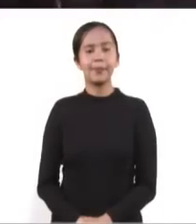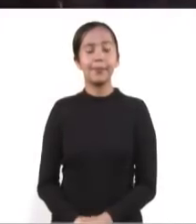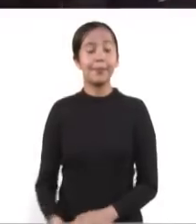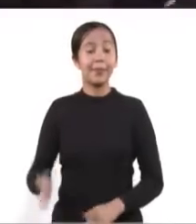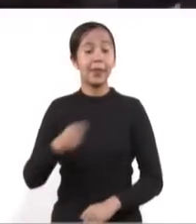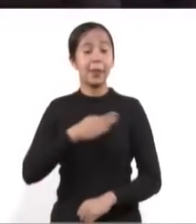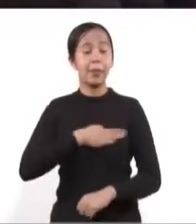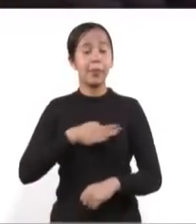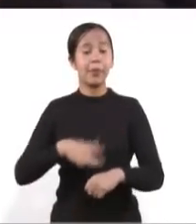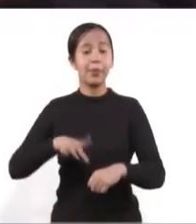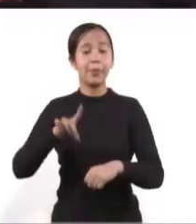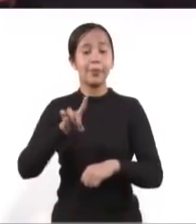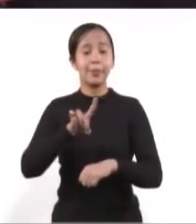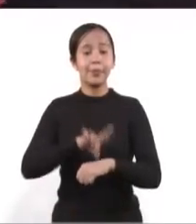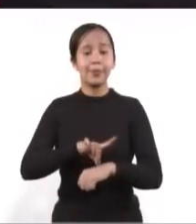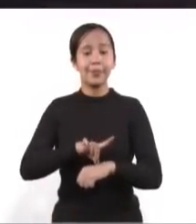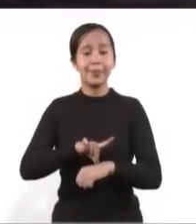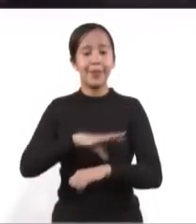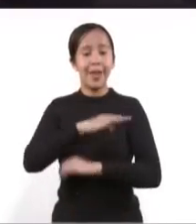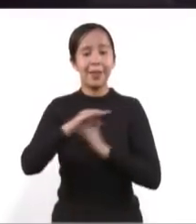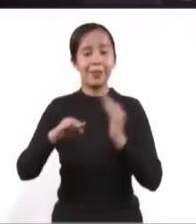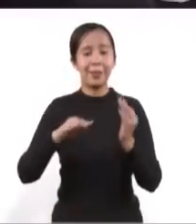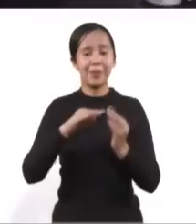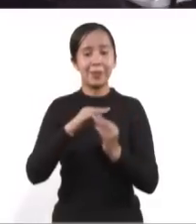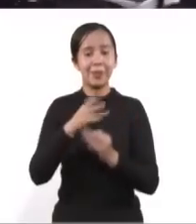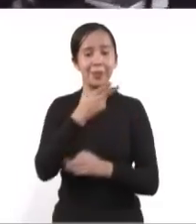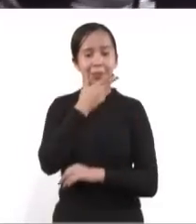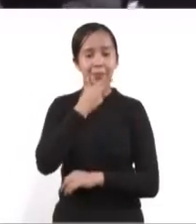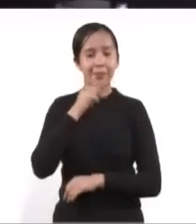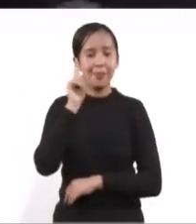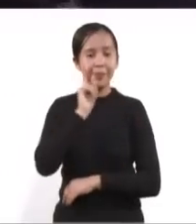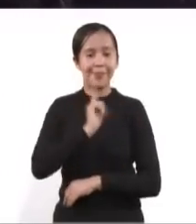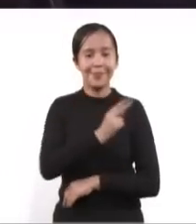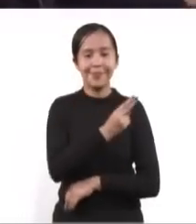Muy buenos días a todos, a todas.